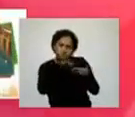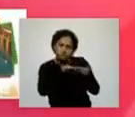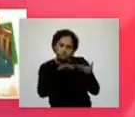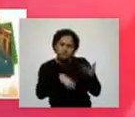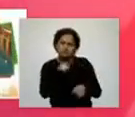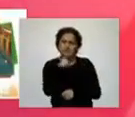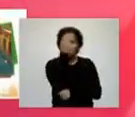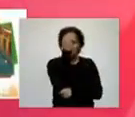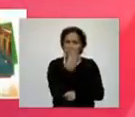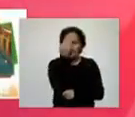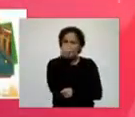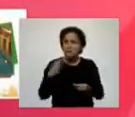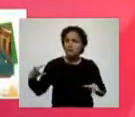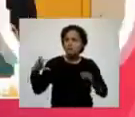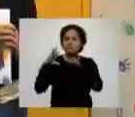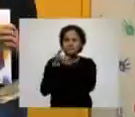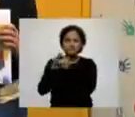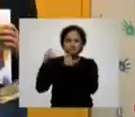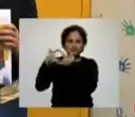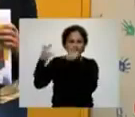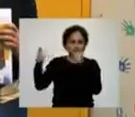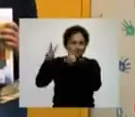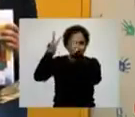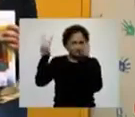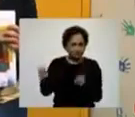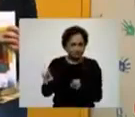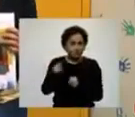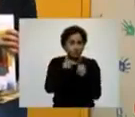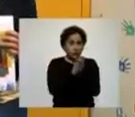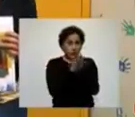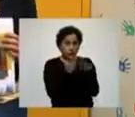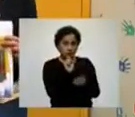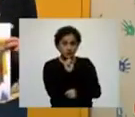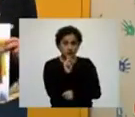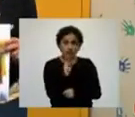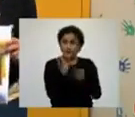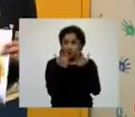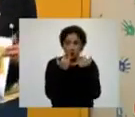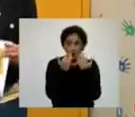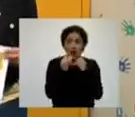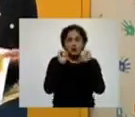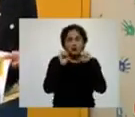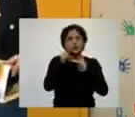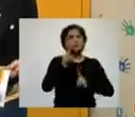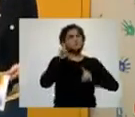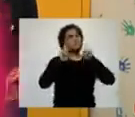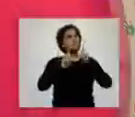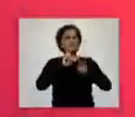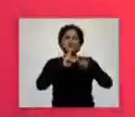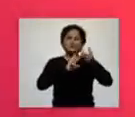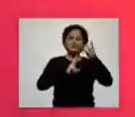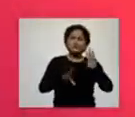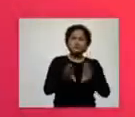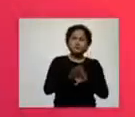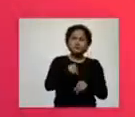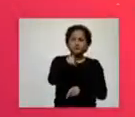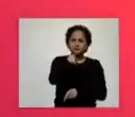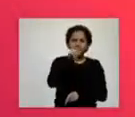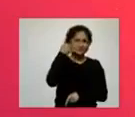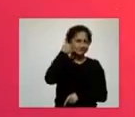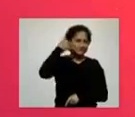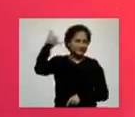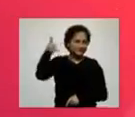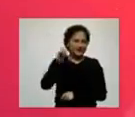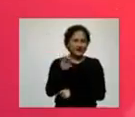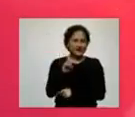que vimos. Si no tienes el álbum de preescolar o necesitas ayuda para responder las preguntas, llama a Educatel